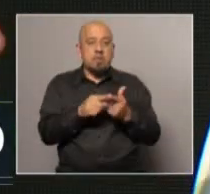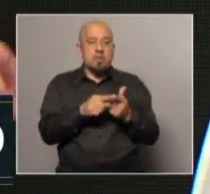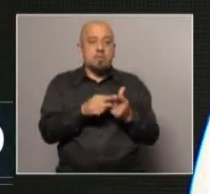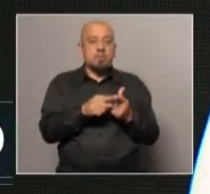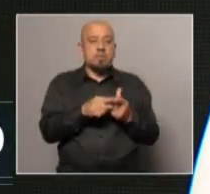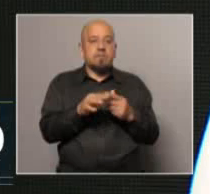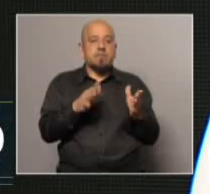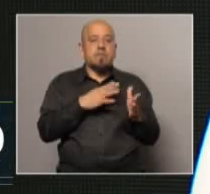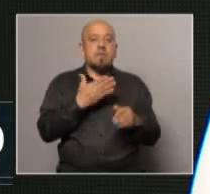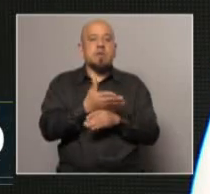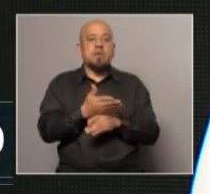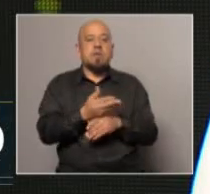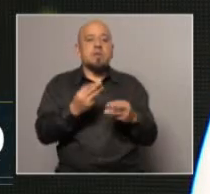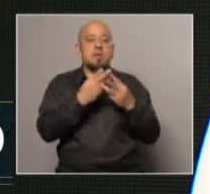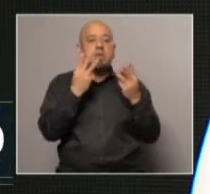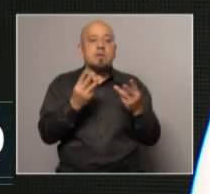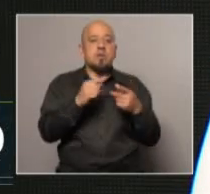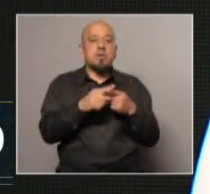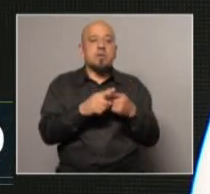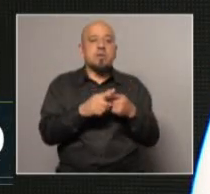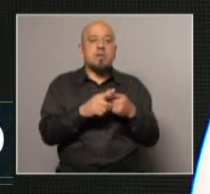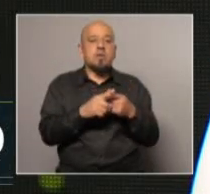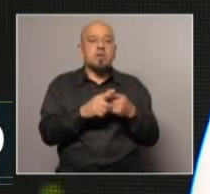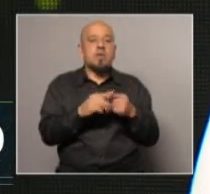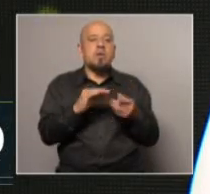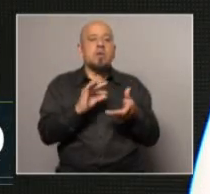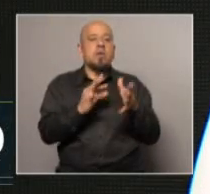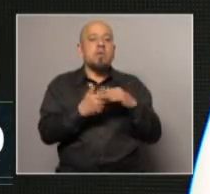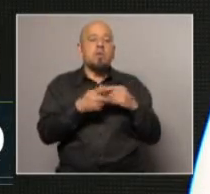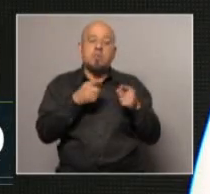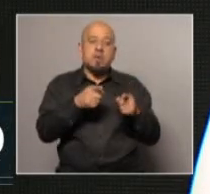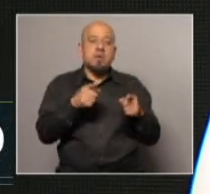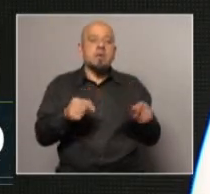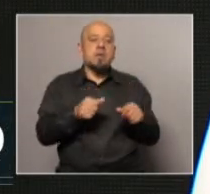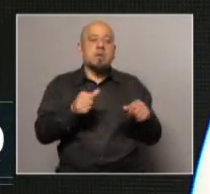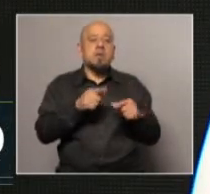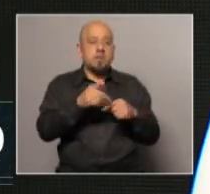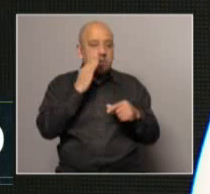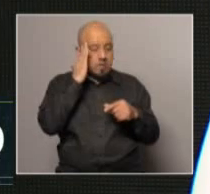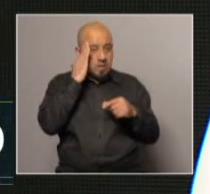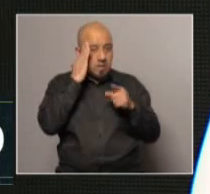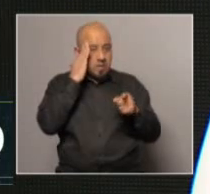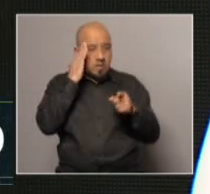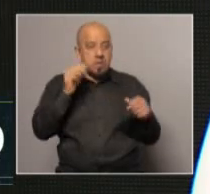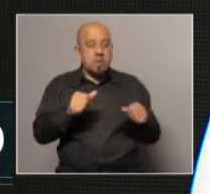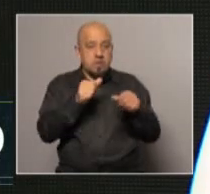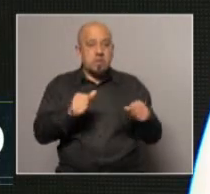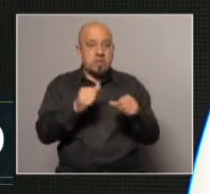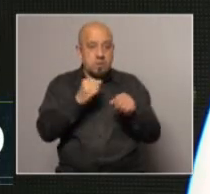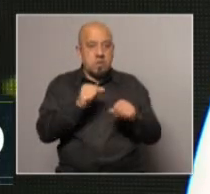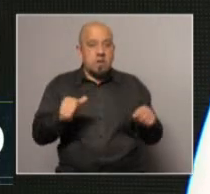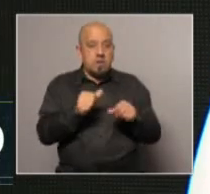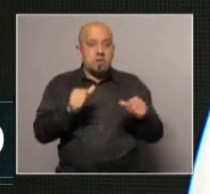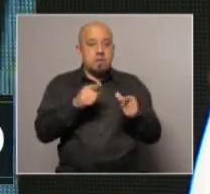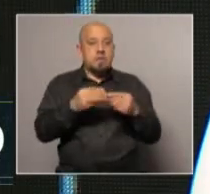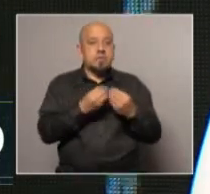De la demanda en general, ¿no? Farmacia, estanco o el mecanismo que sea, ¿no? Ellos saben cómo hacerlo y podrían llegar a hacerlo muchos